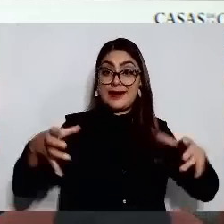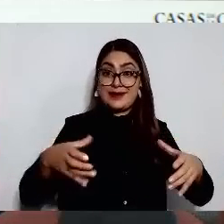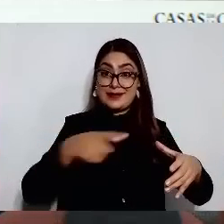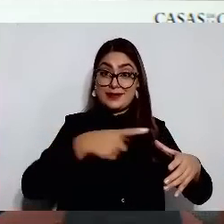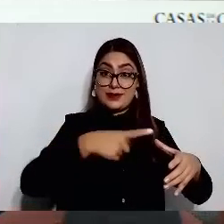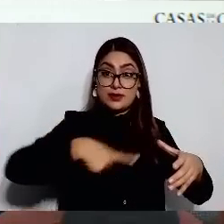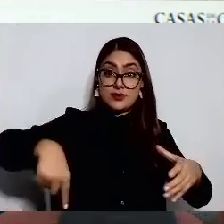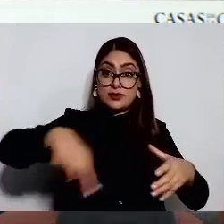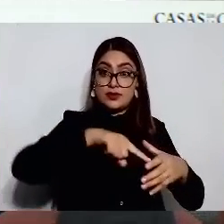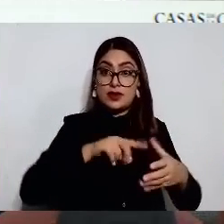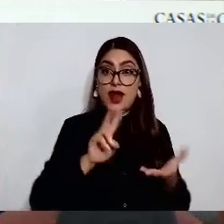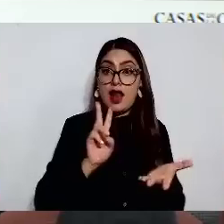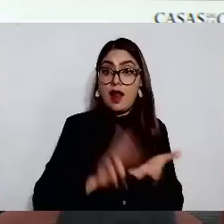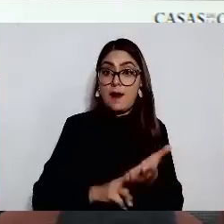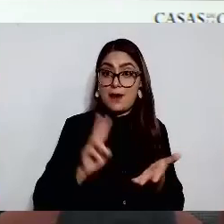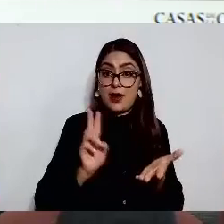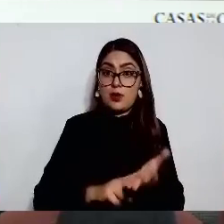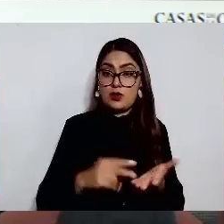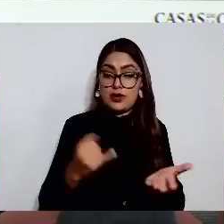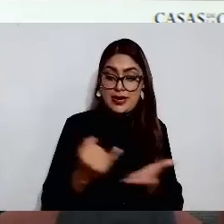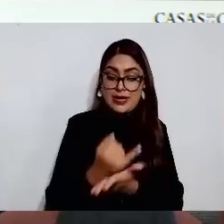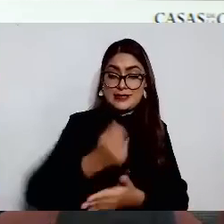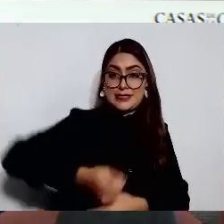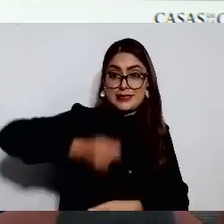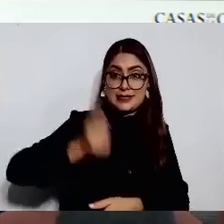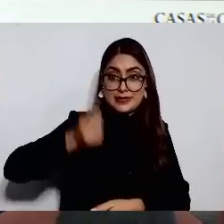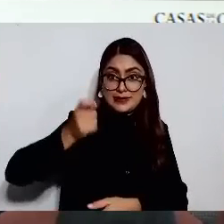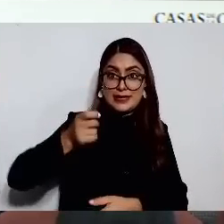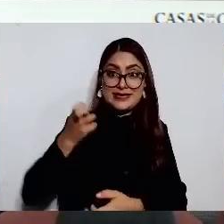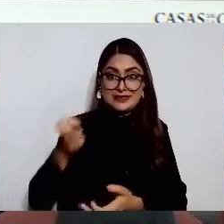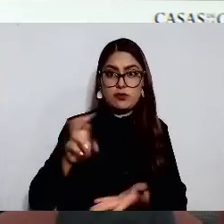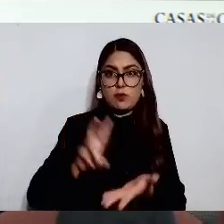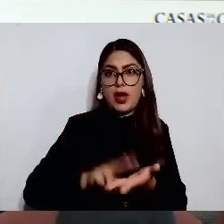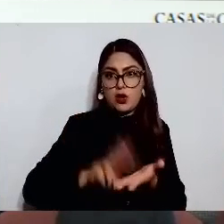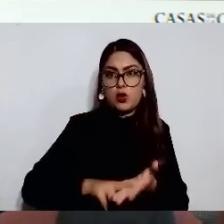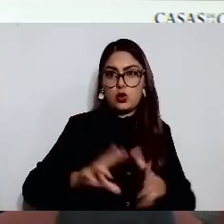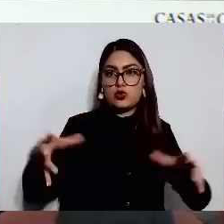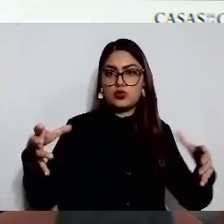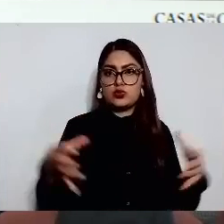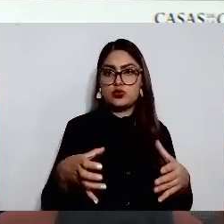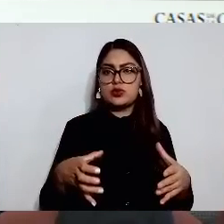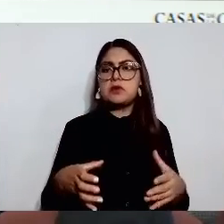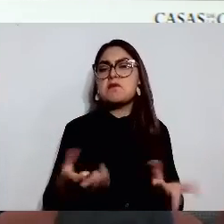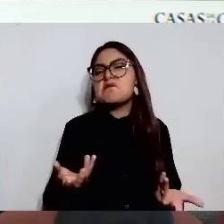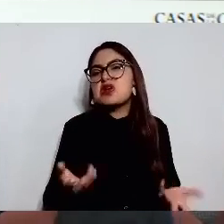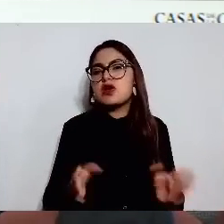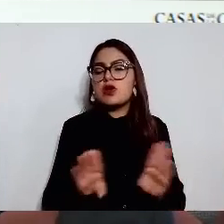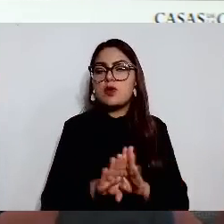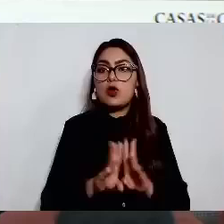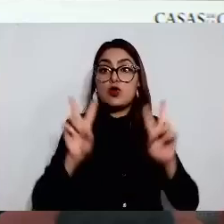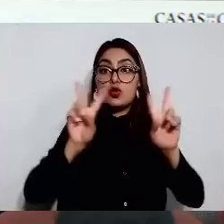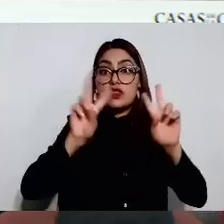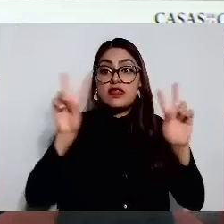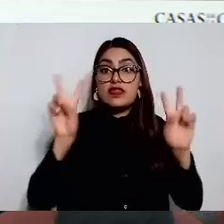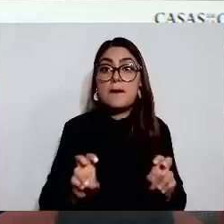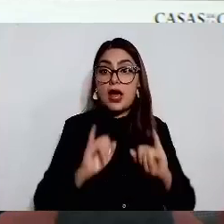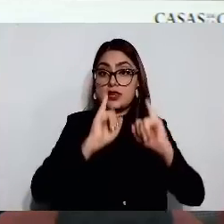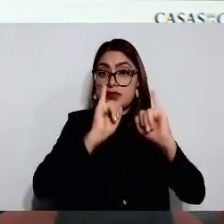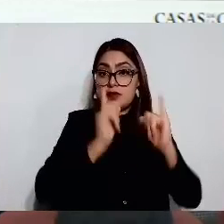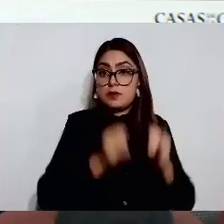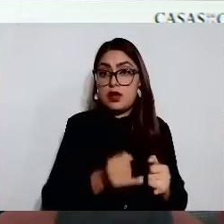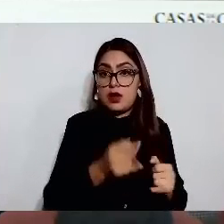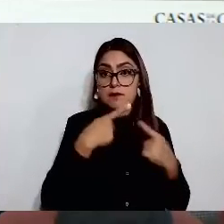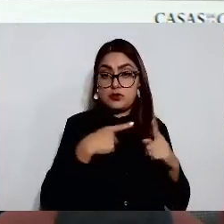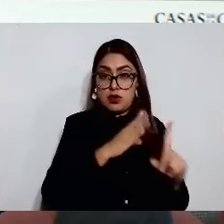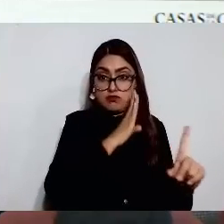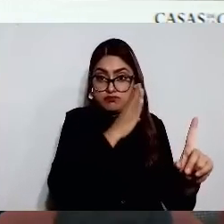de las sentencias, ¿no? Esa parte muy importante, ¿no? De que no es solamente un tema individual, debería ser algo